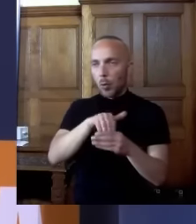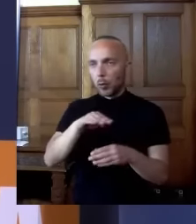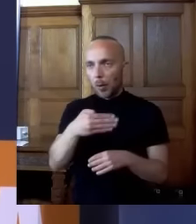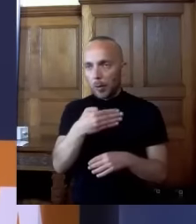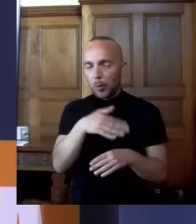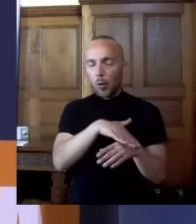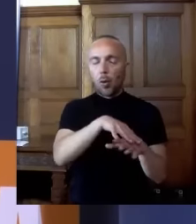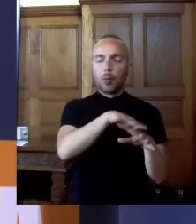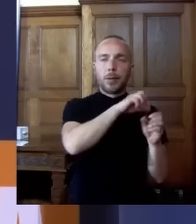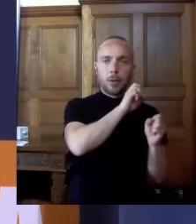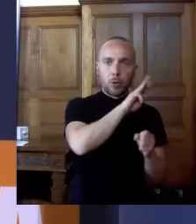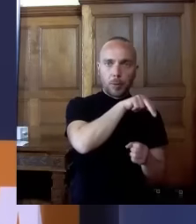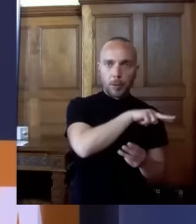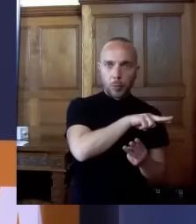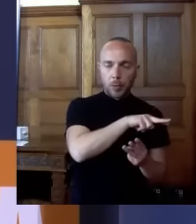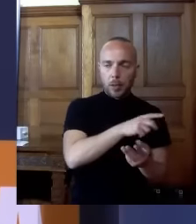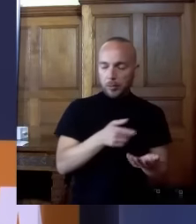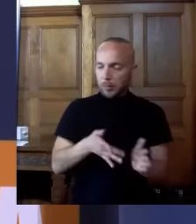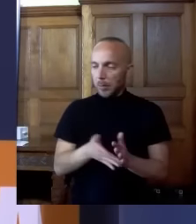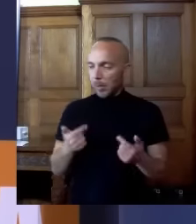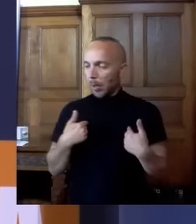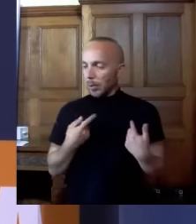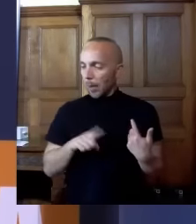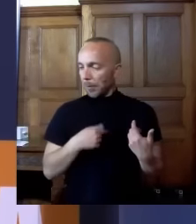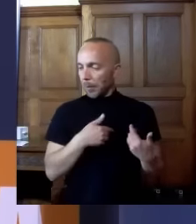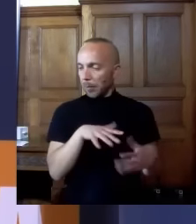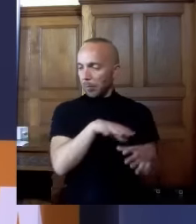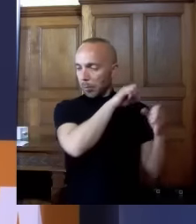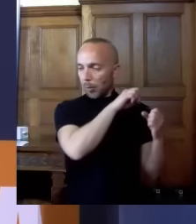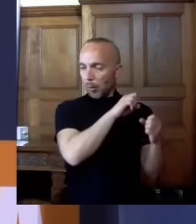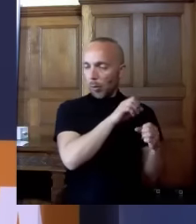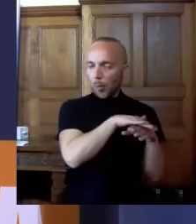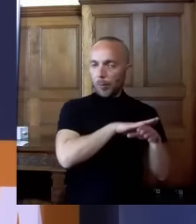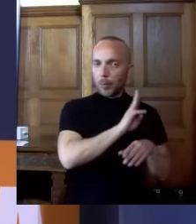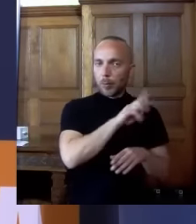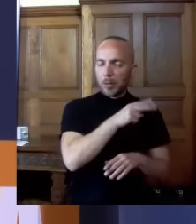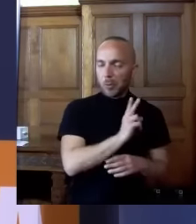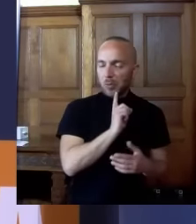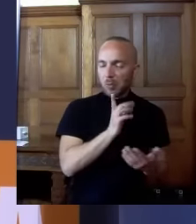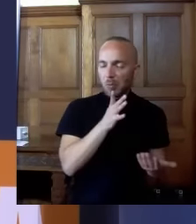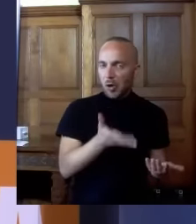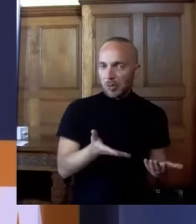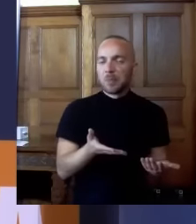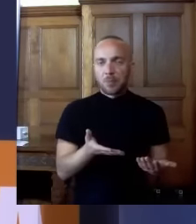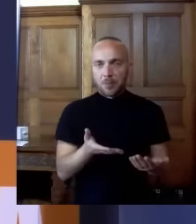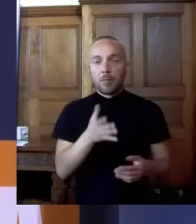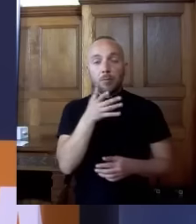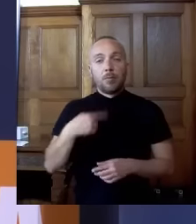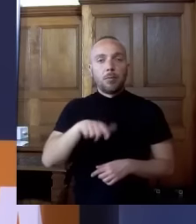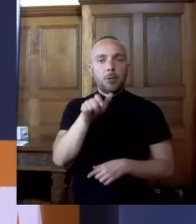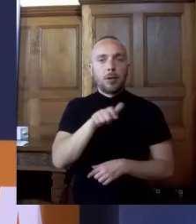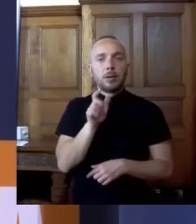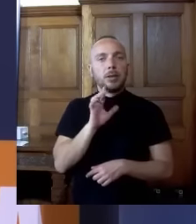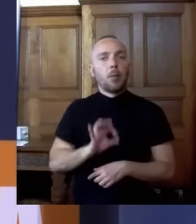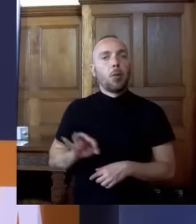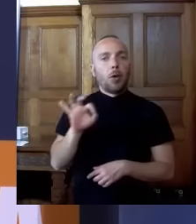por qu no quieren ustedes también que gobierne el pnv pues las gentes del carre Quinn podemos las gentes de podemos no